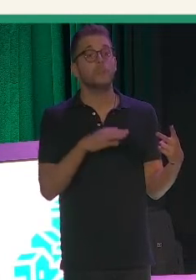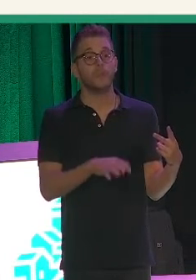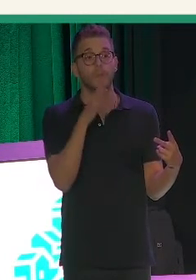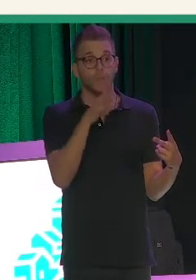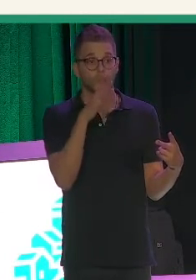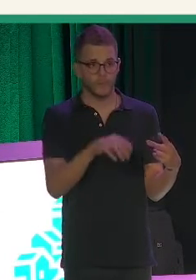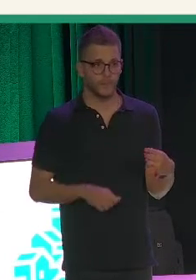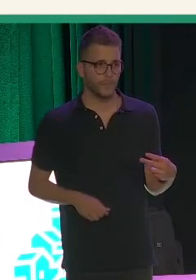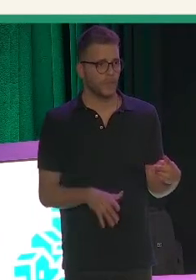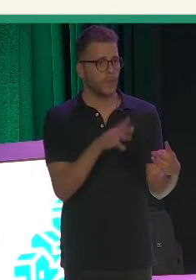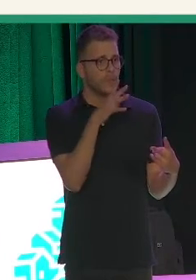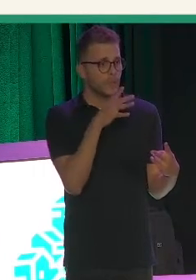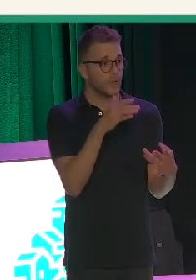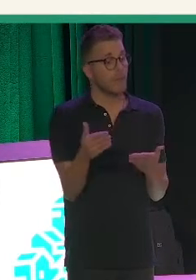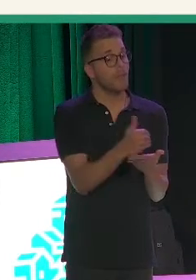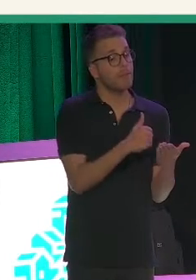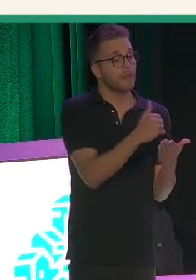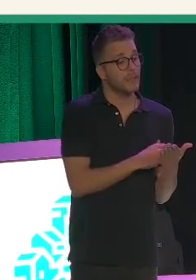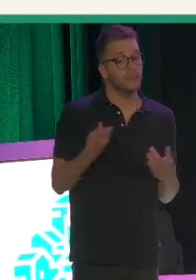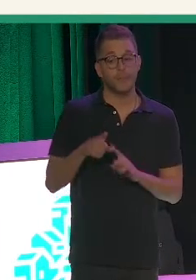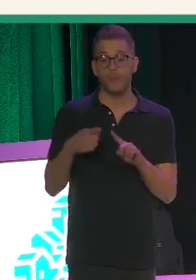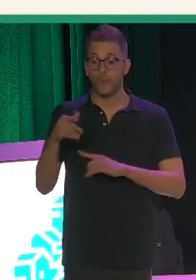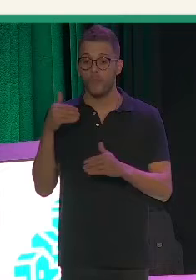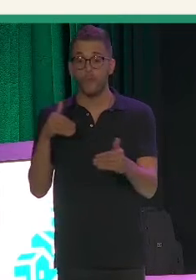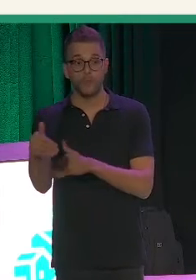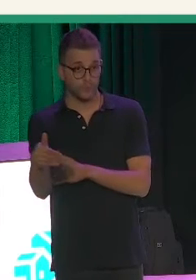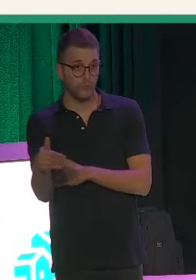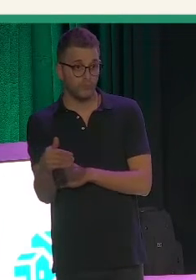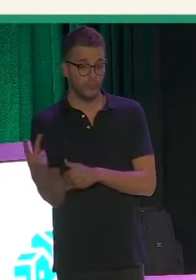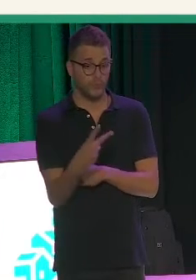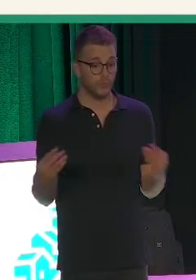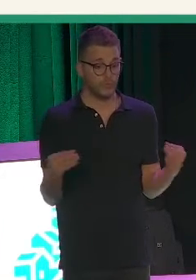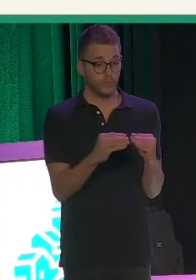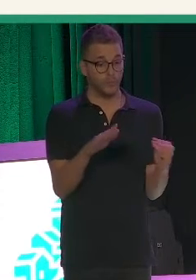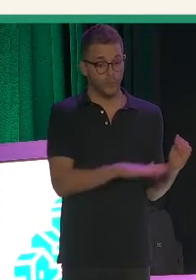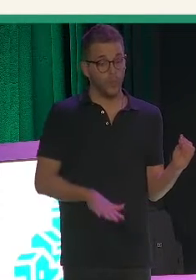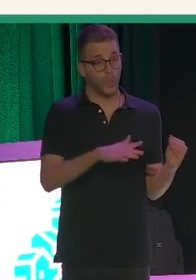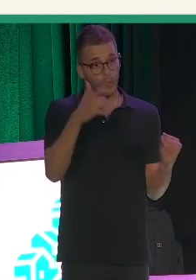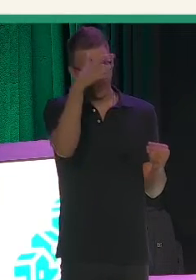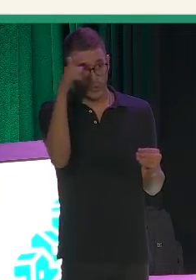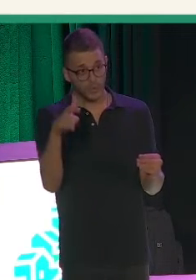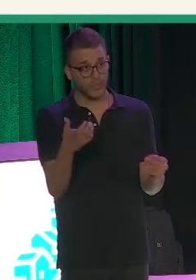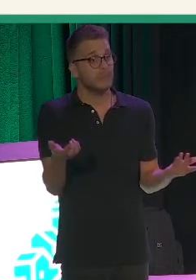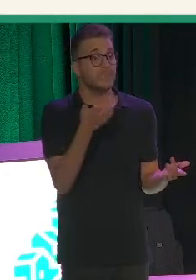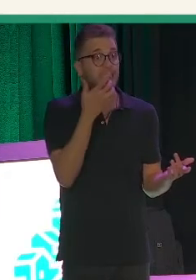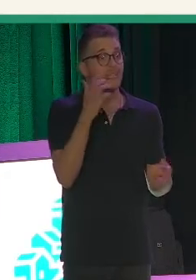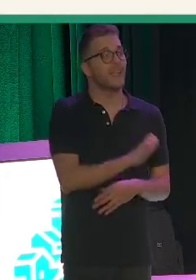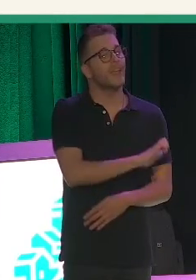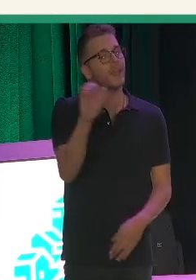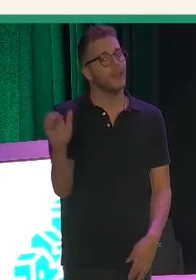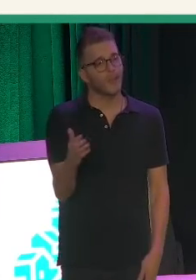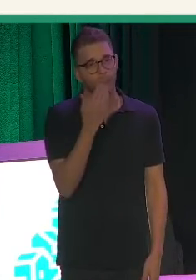ligar rentabilidad con prosperidad en el medio rural. Y hay un ejemplo que se llama Eurocaja